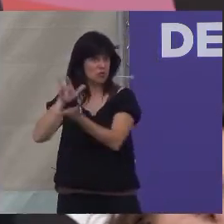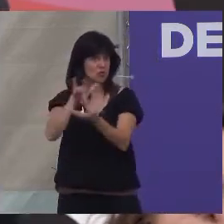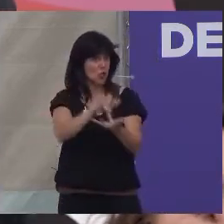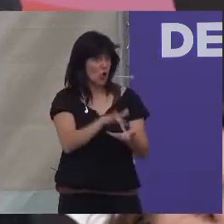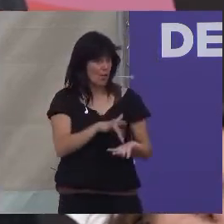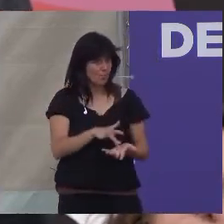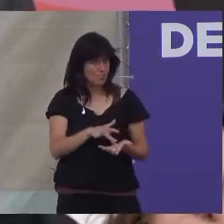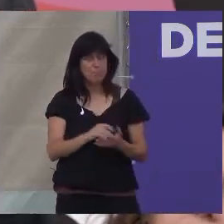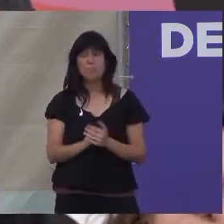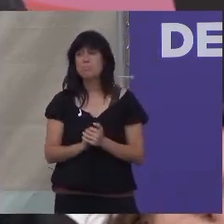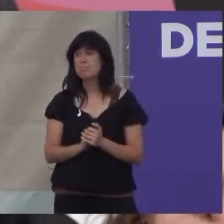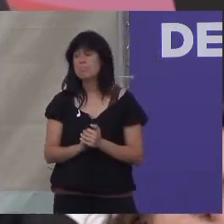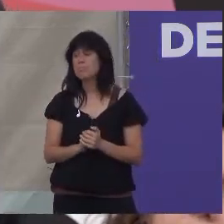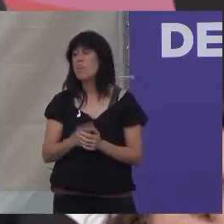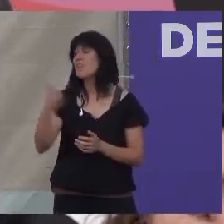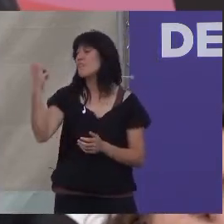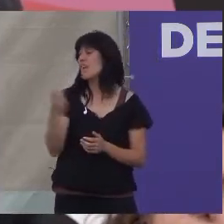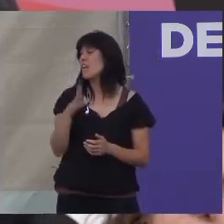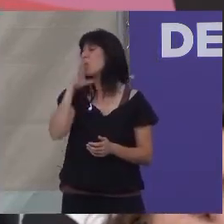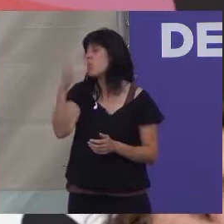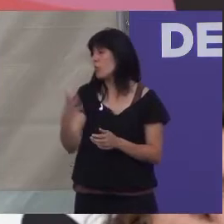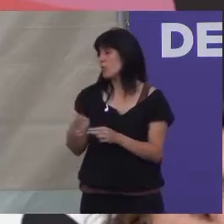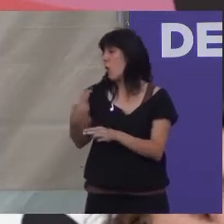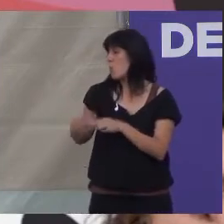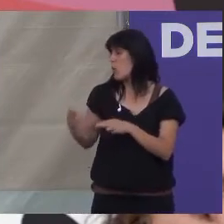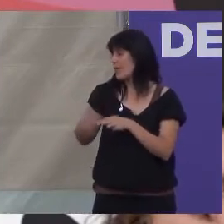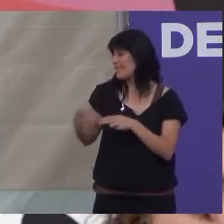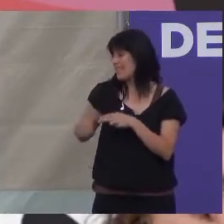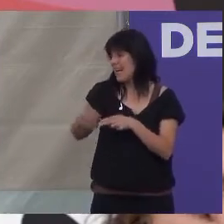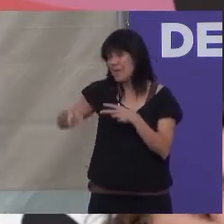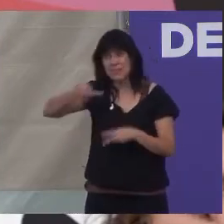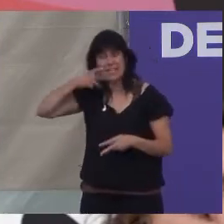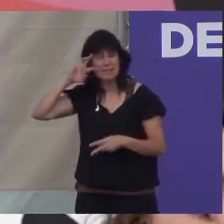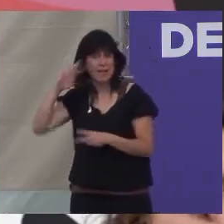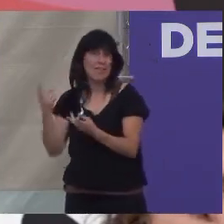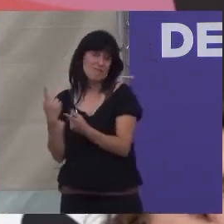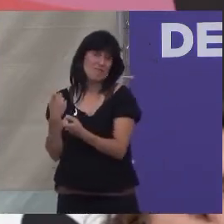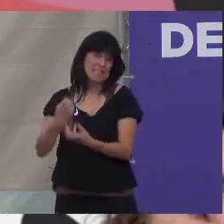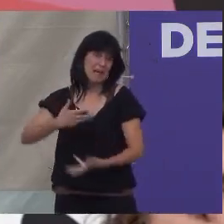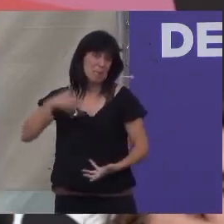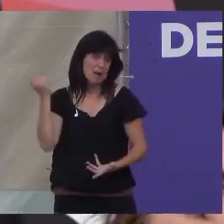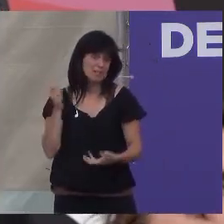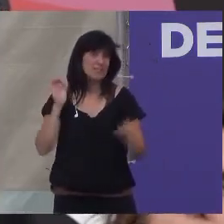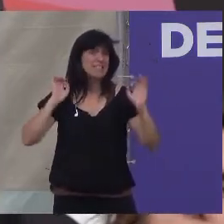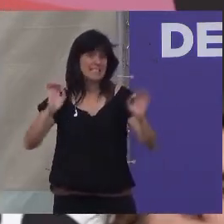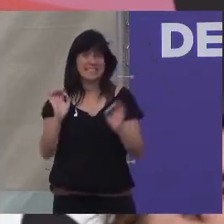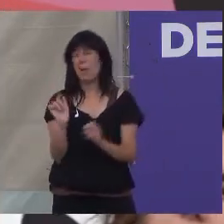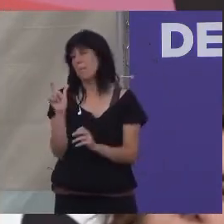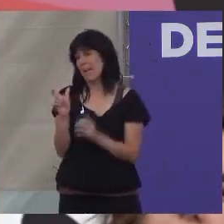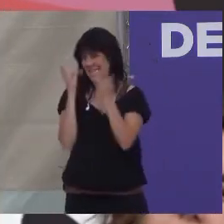de la inexperiencia política, en el sentido genuino de la palabra